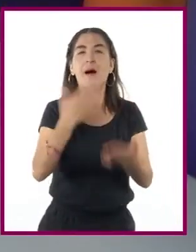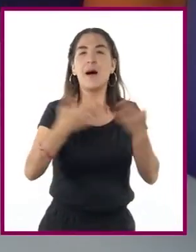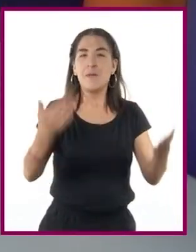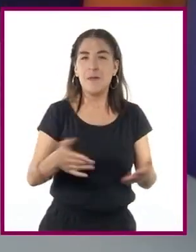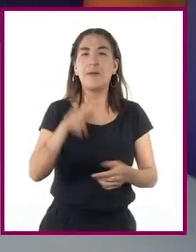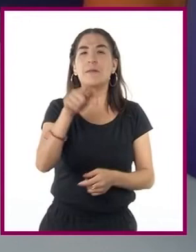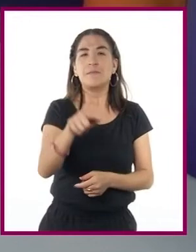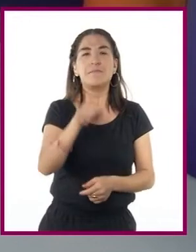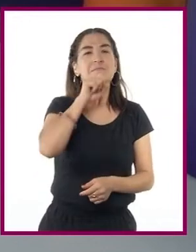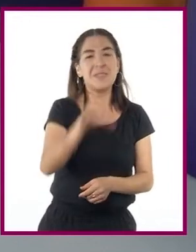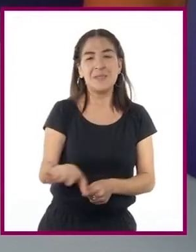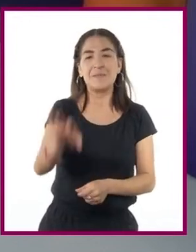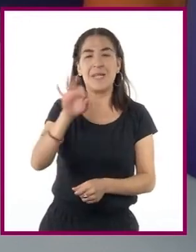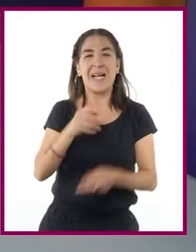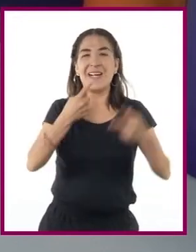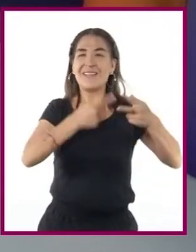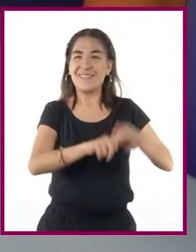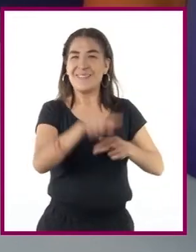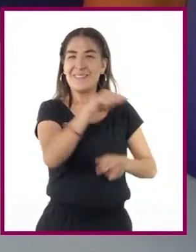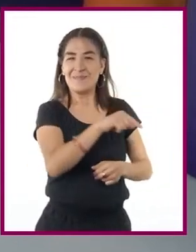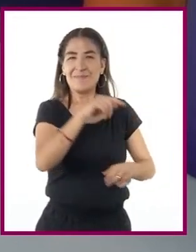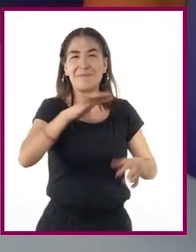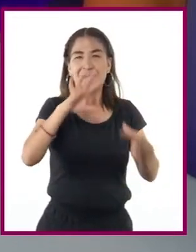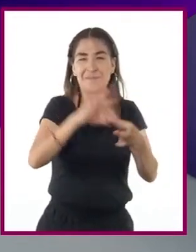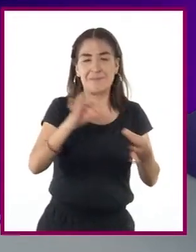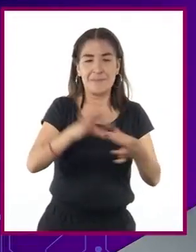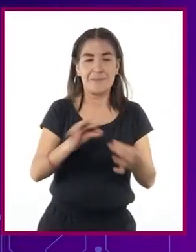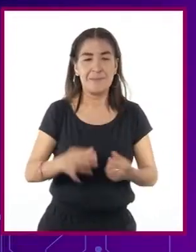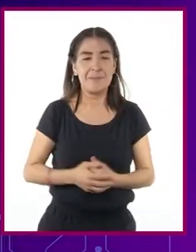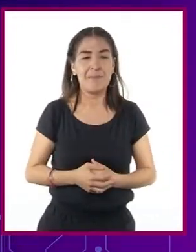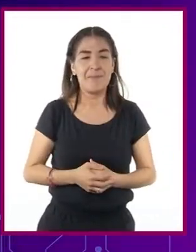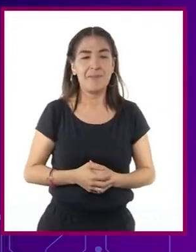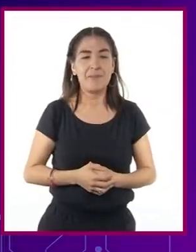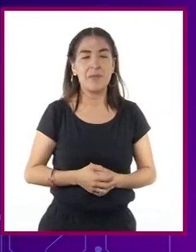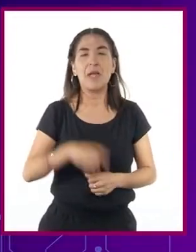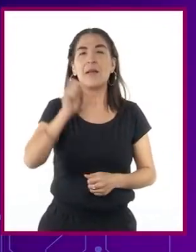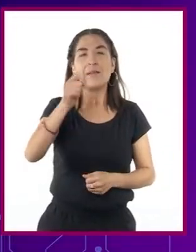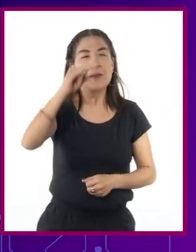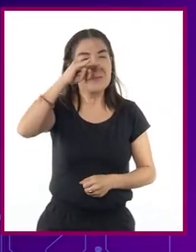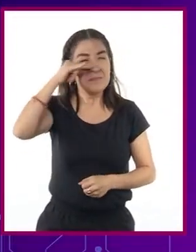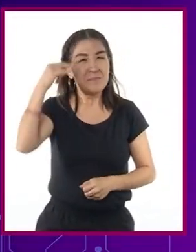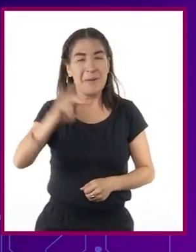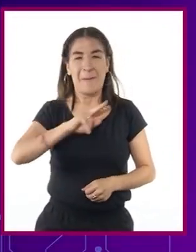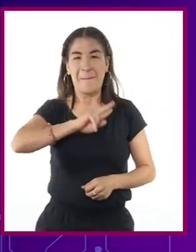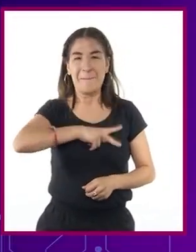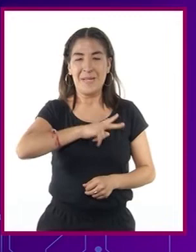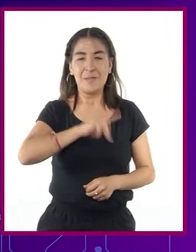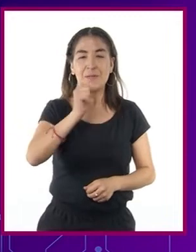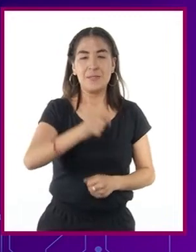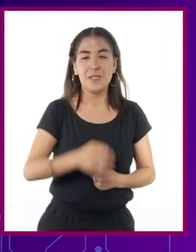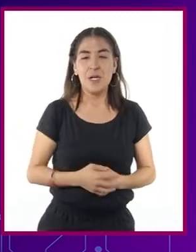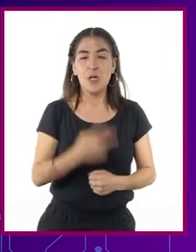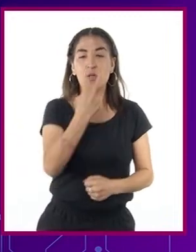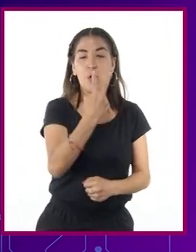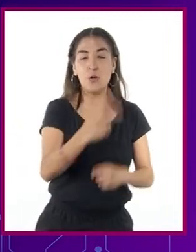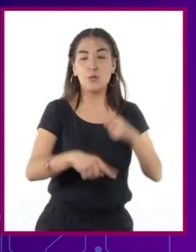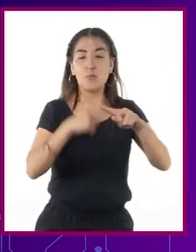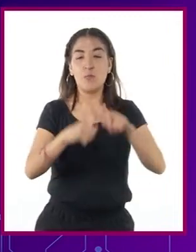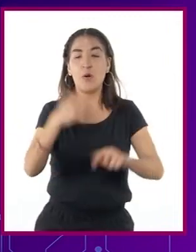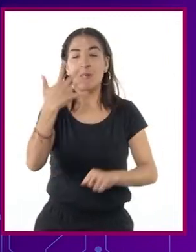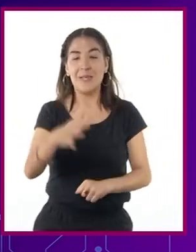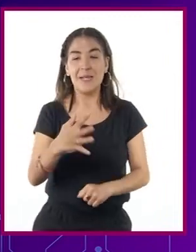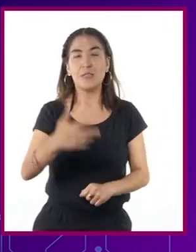de retomar la situación del inicio. El tamaño promedio de un virus es 2 por 10 a la menos